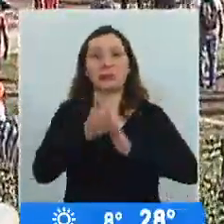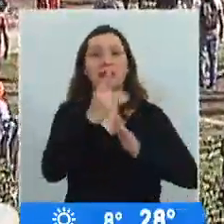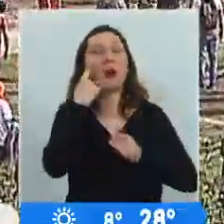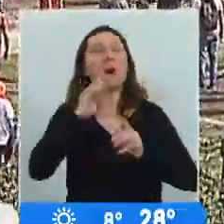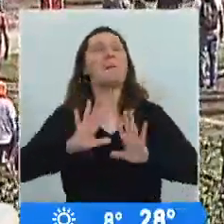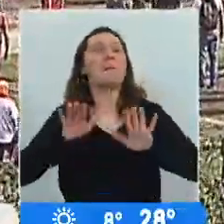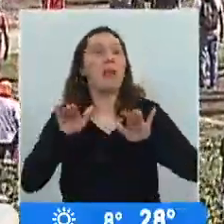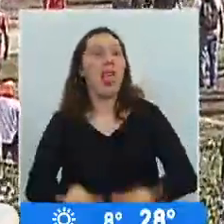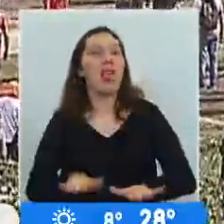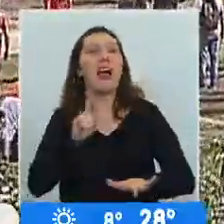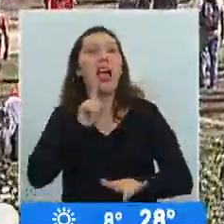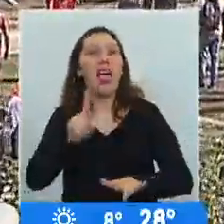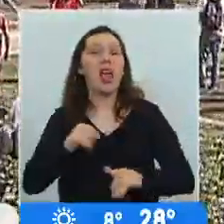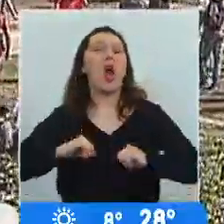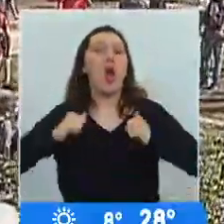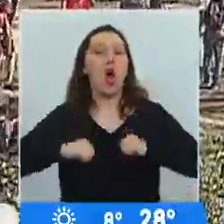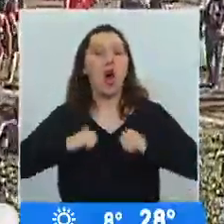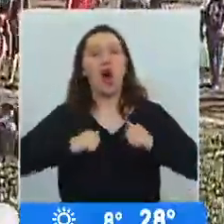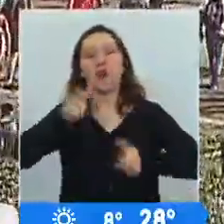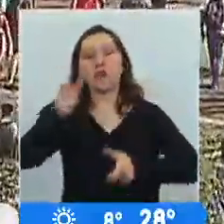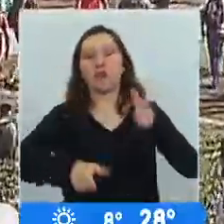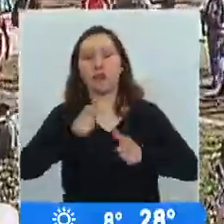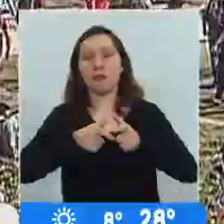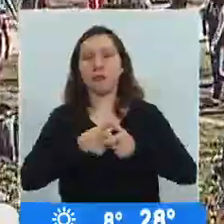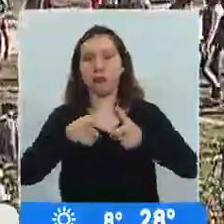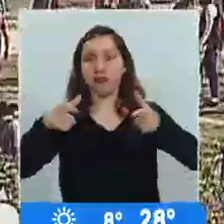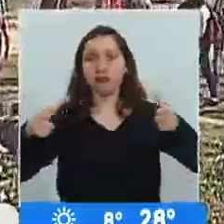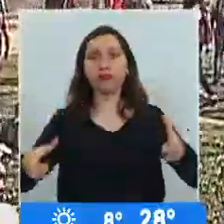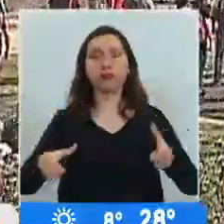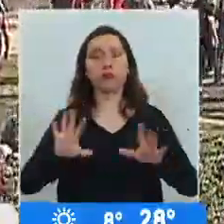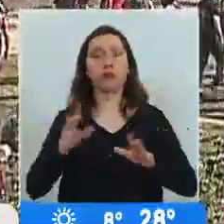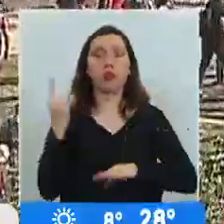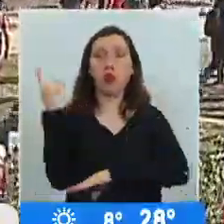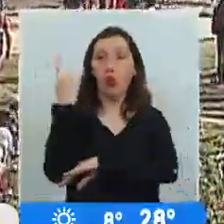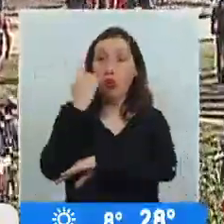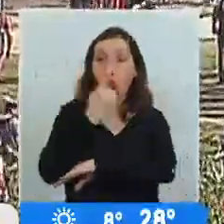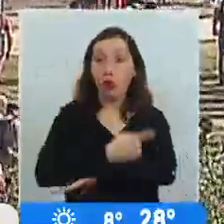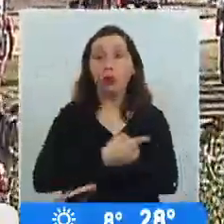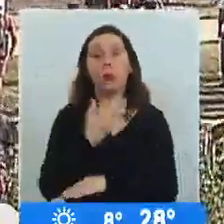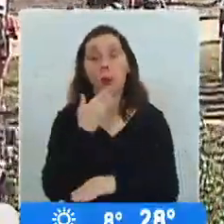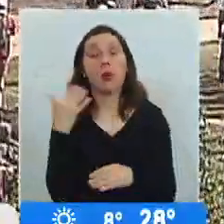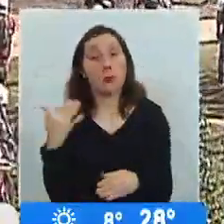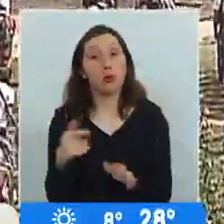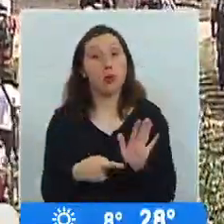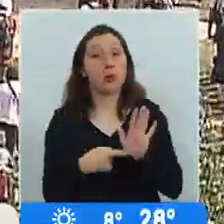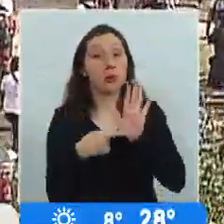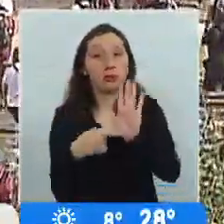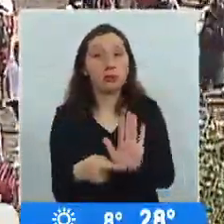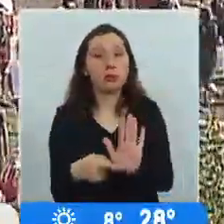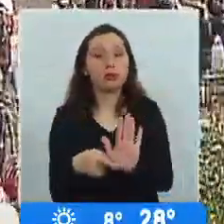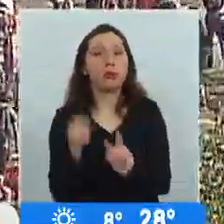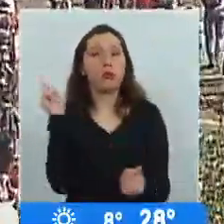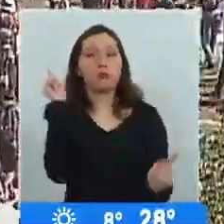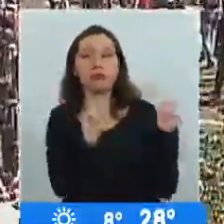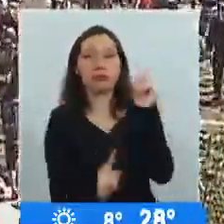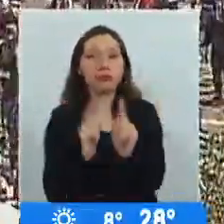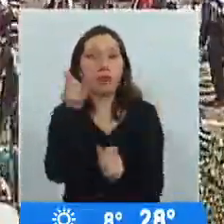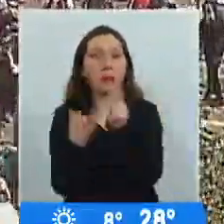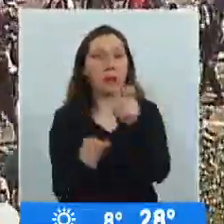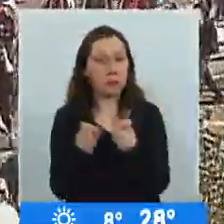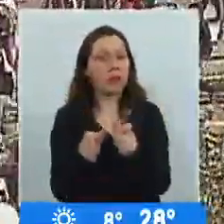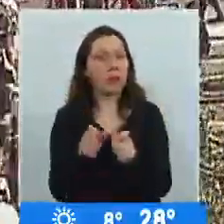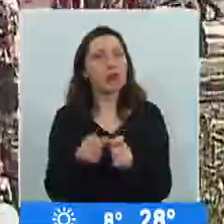este sitio y se mantiene este grupo bastante importante. Una jornada que hay que destacar también, que la concurrencia de público